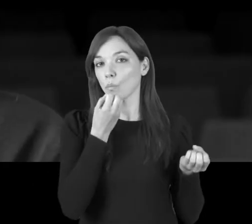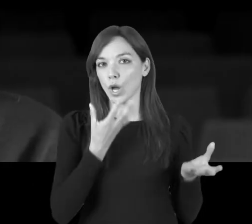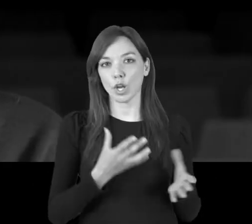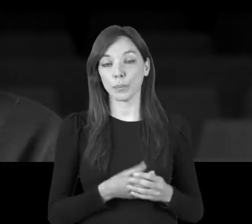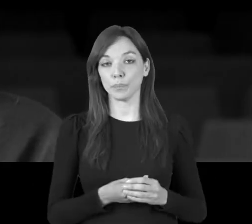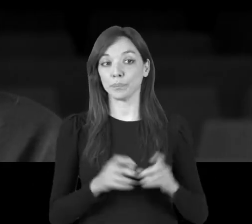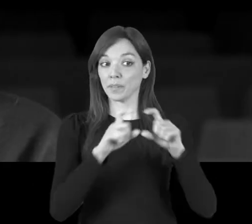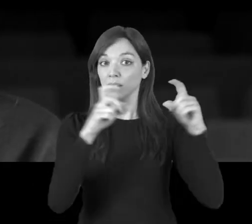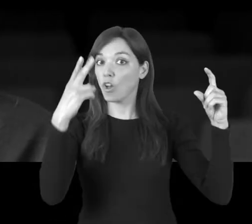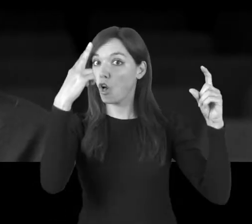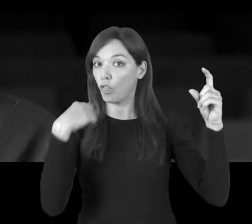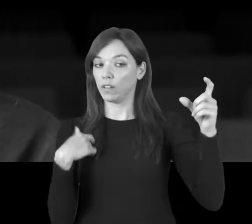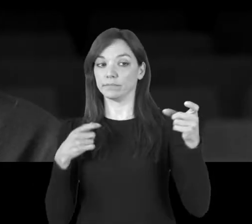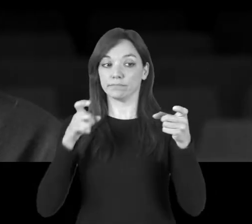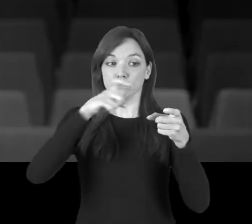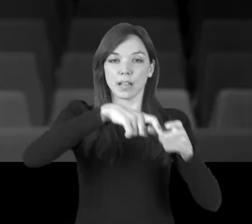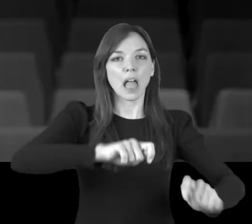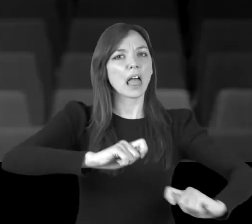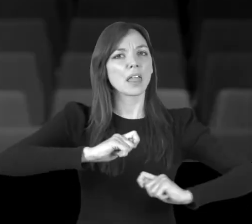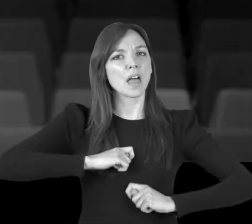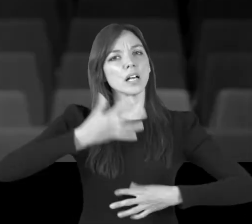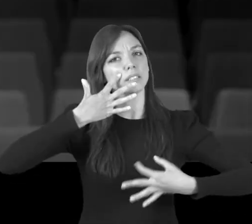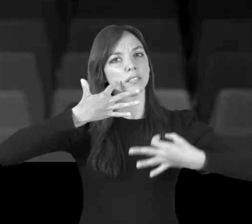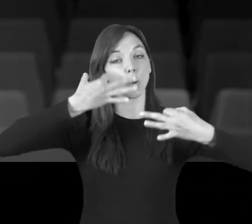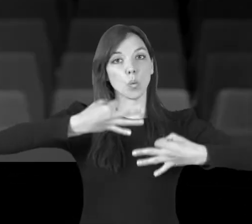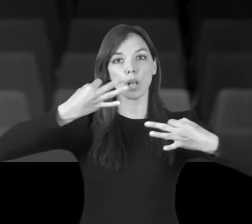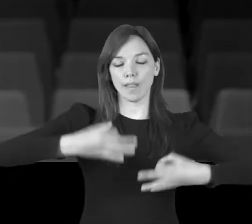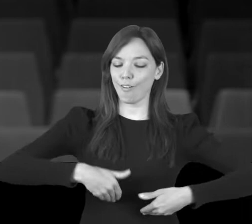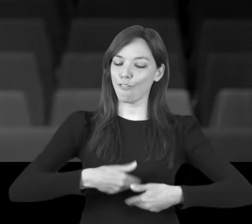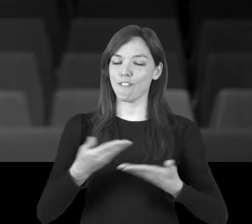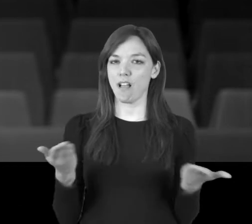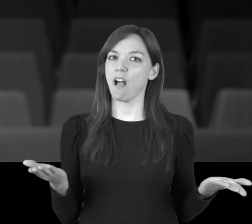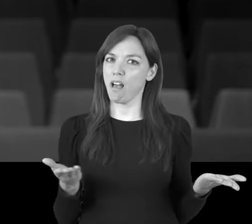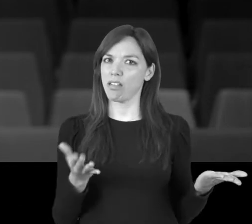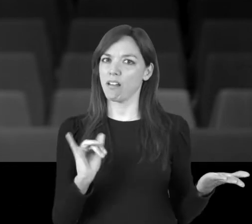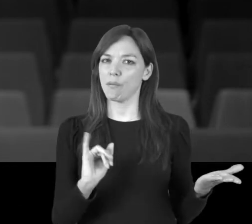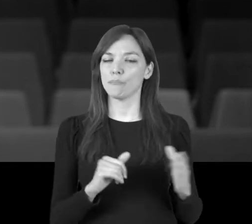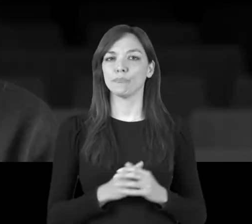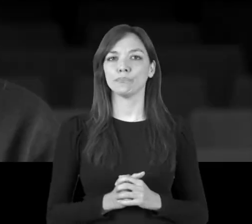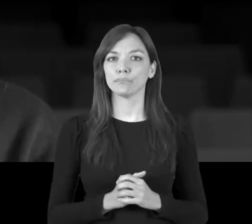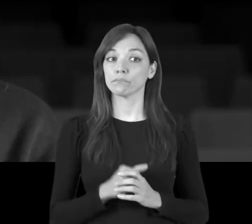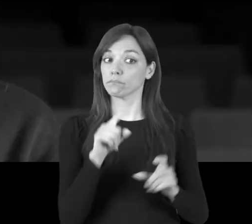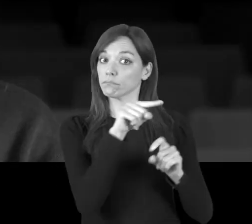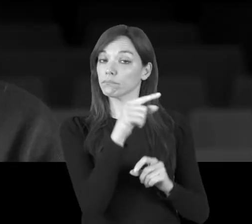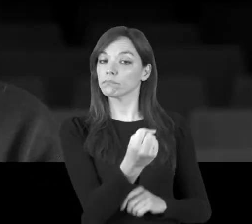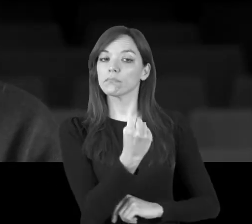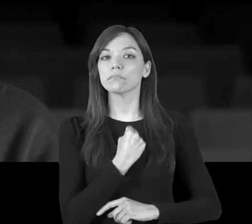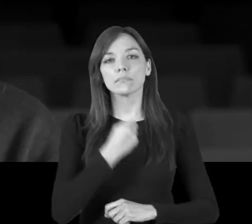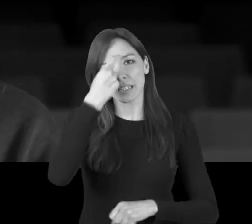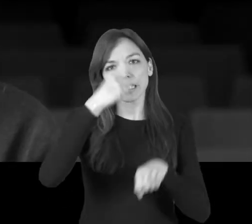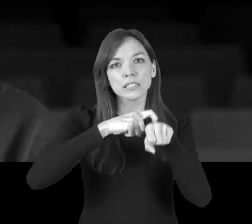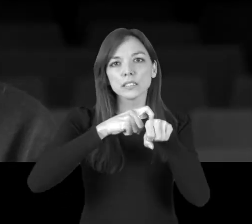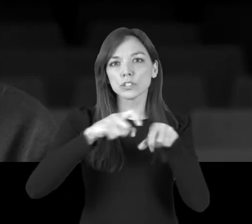Bueno, pues para mí estar en la ONCE significa sobre todo seguridad y mucha confianza. Desde allí me dan